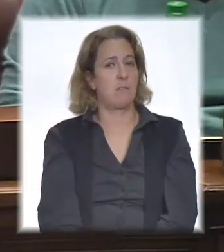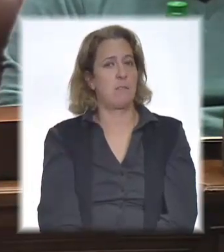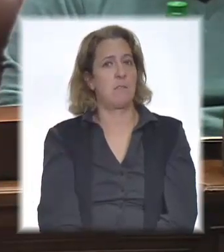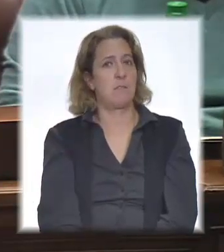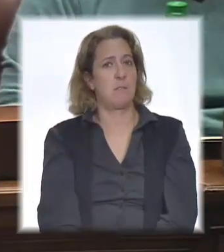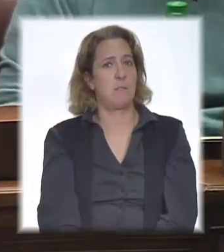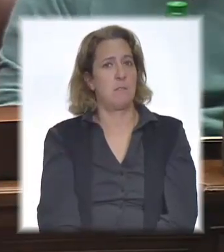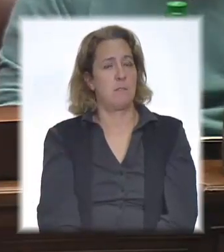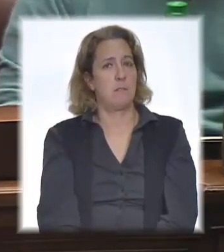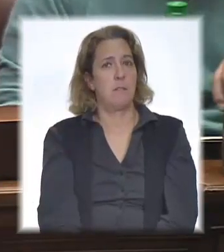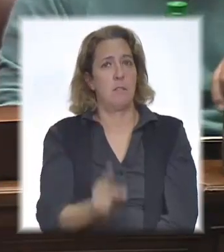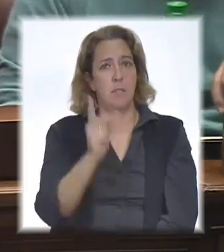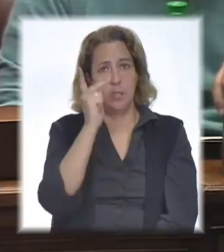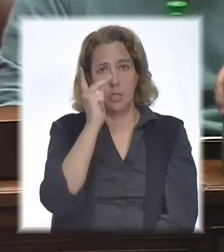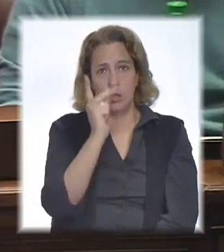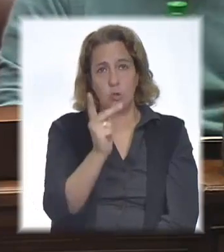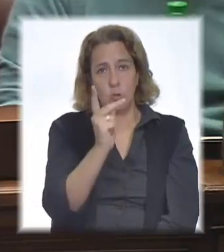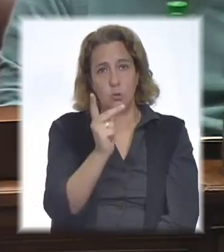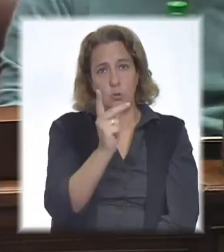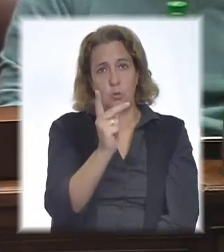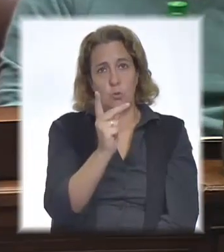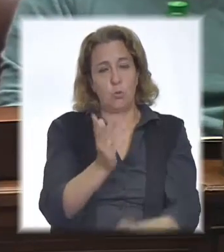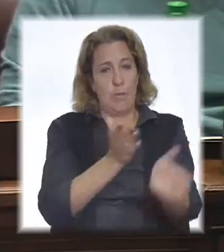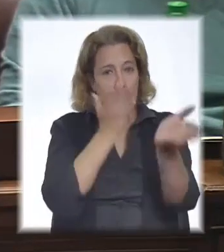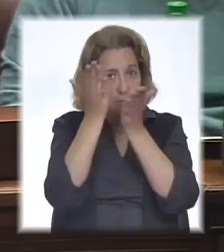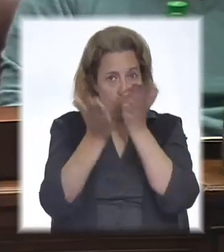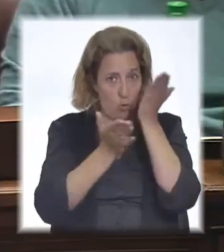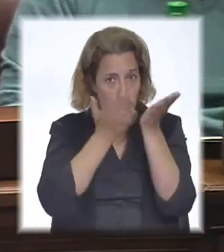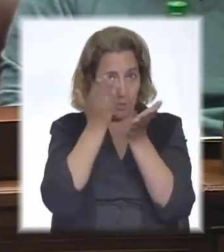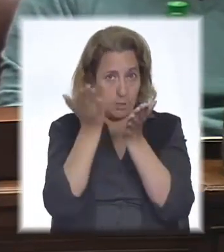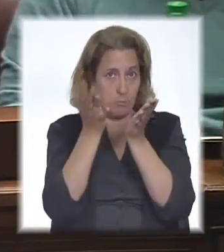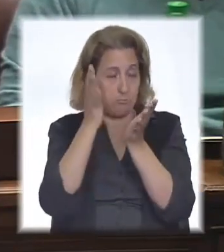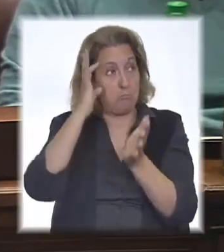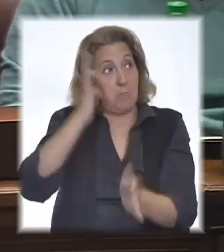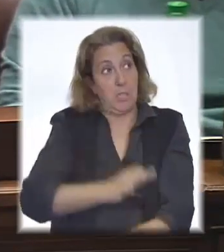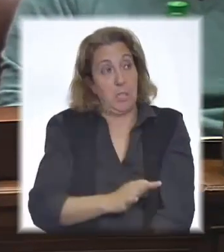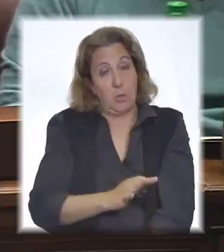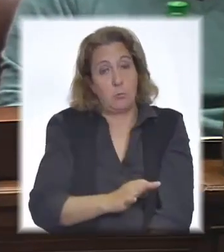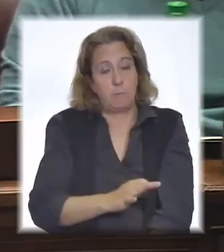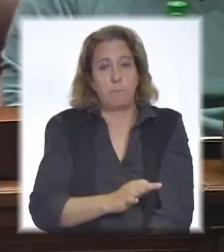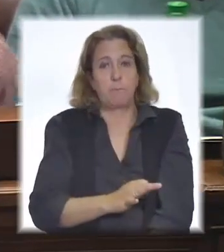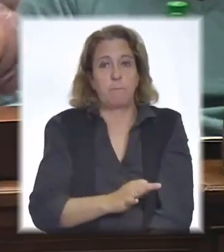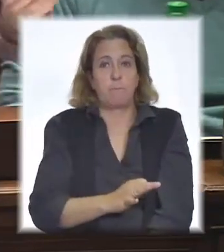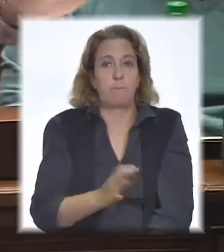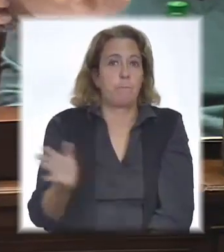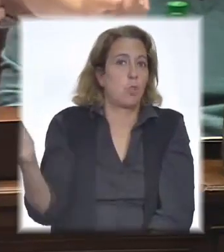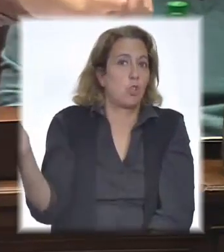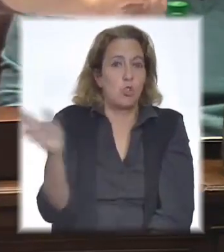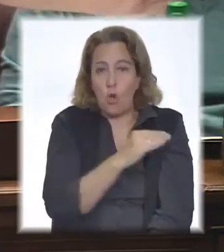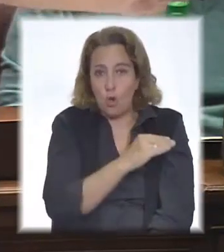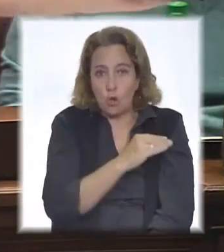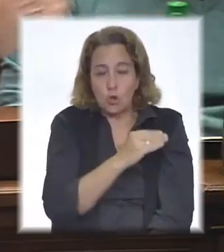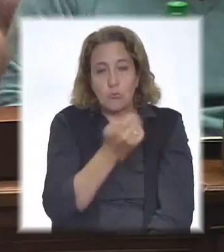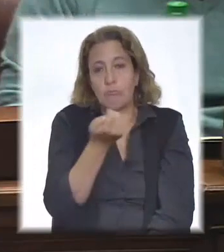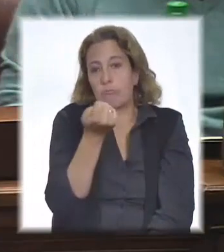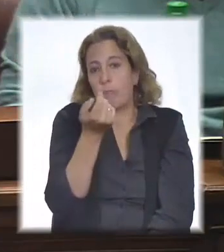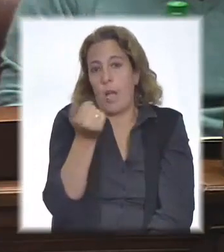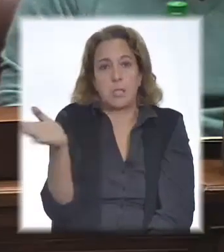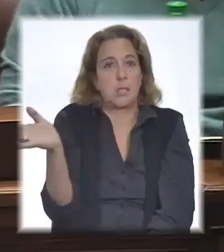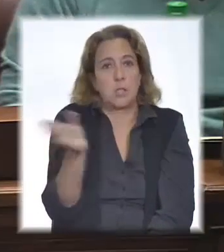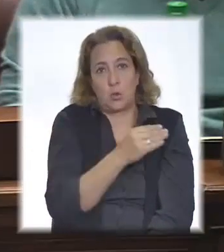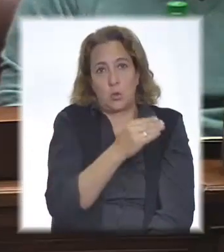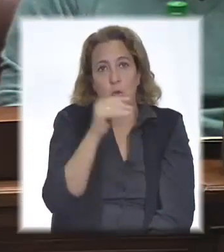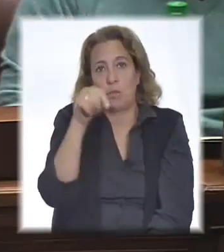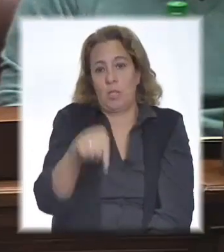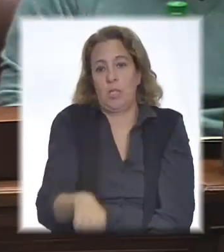2 dos canciones que creo que todos o casi todos los que estamos